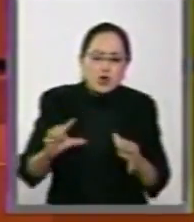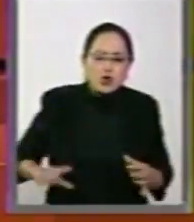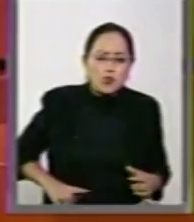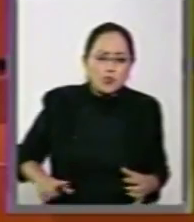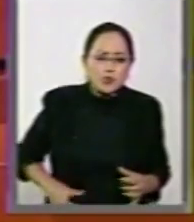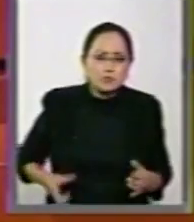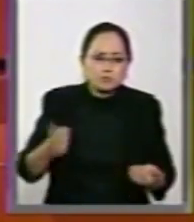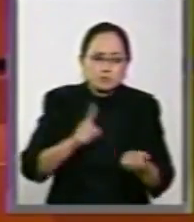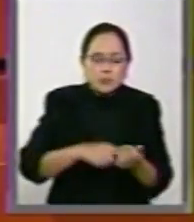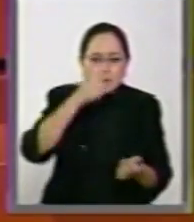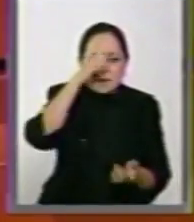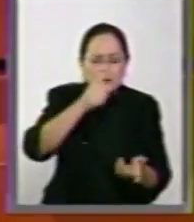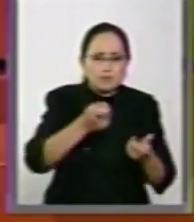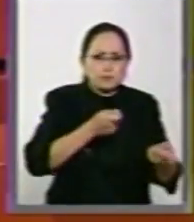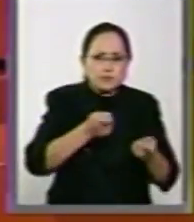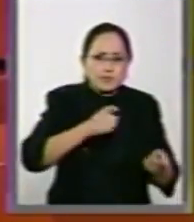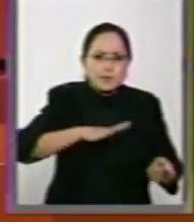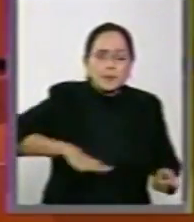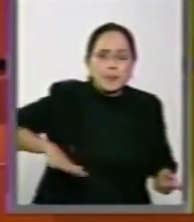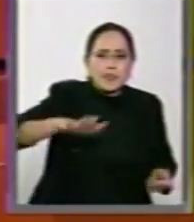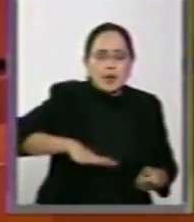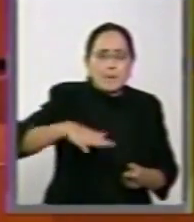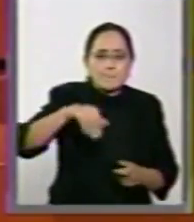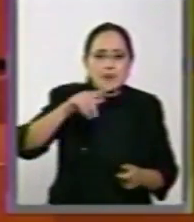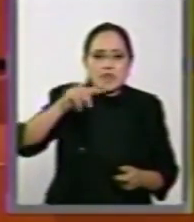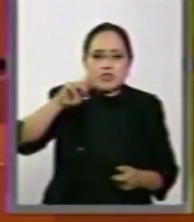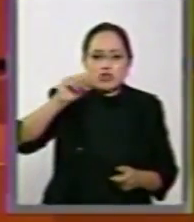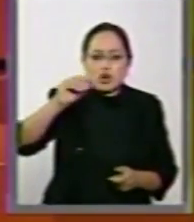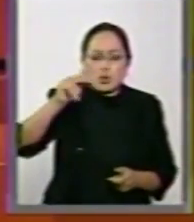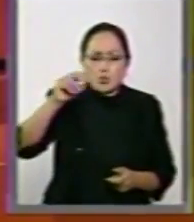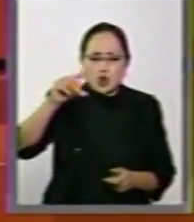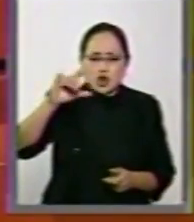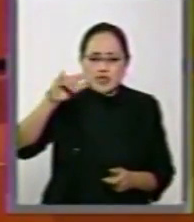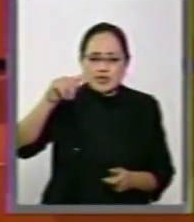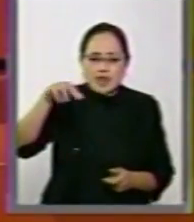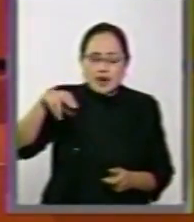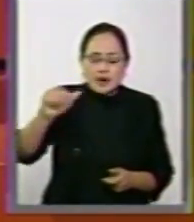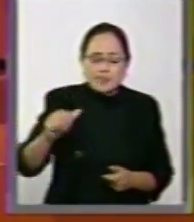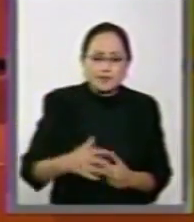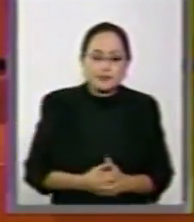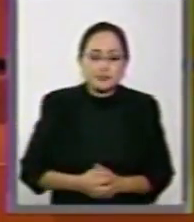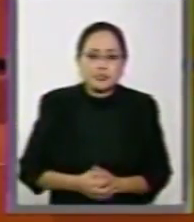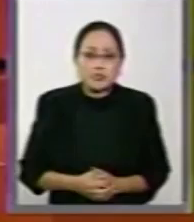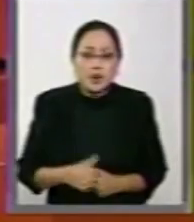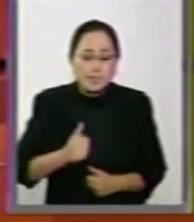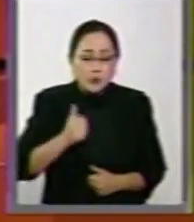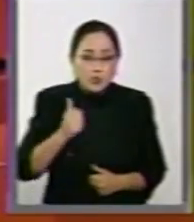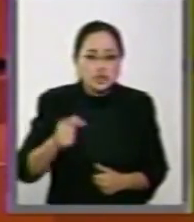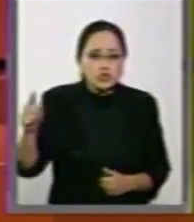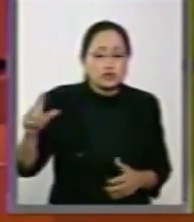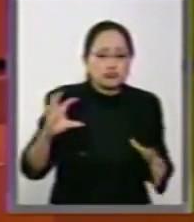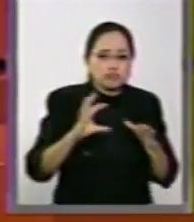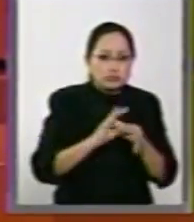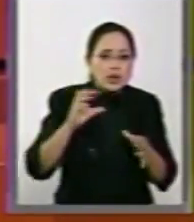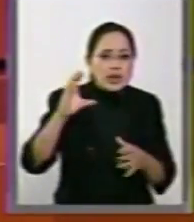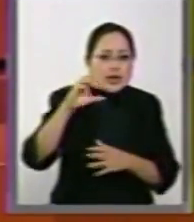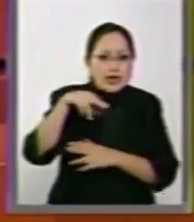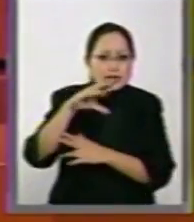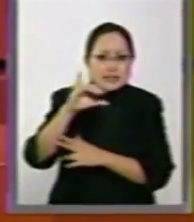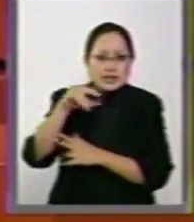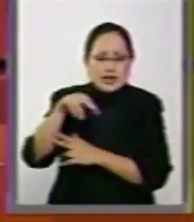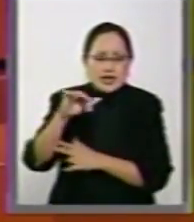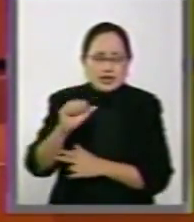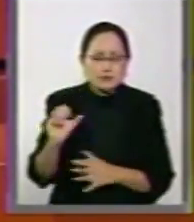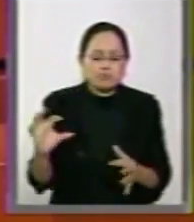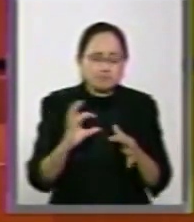necesario para las zonas metropolitanas. A ver, rápidamente quiero aprovechar para coincidir con lo que ha dicho aquí el senador Encinas. Creo